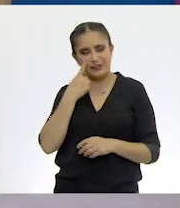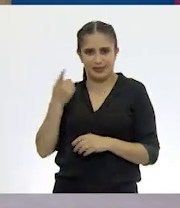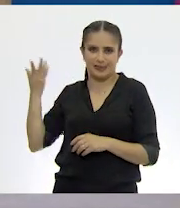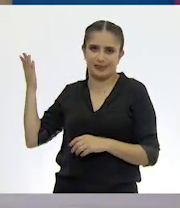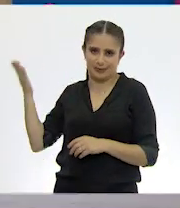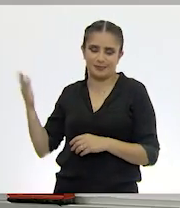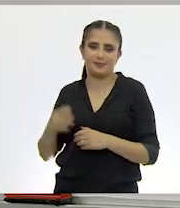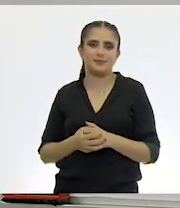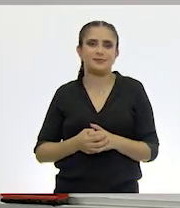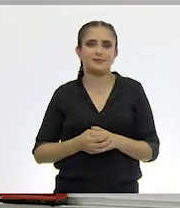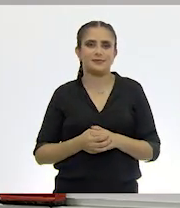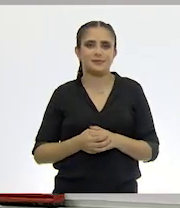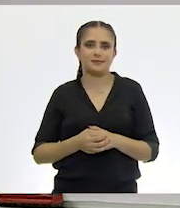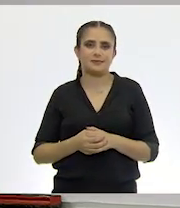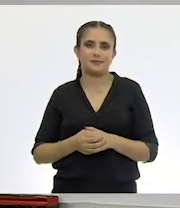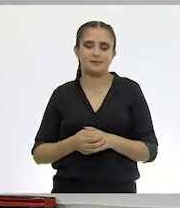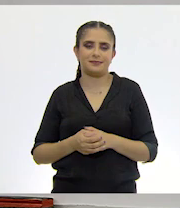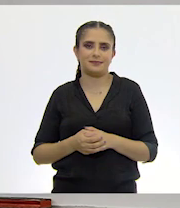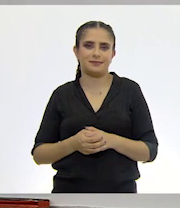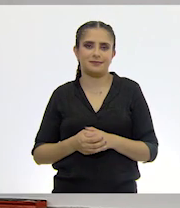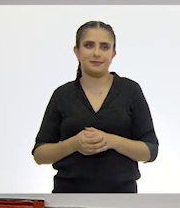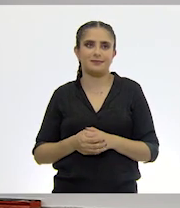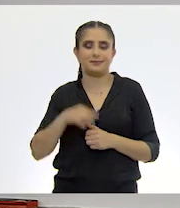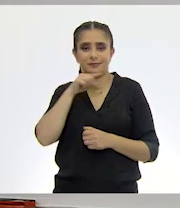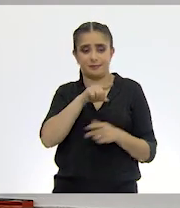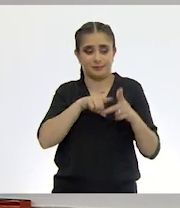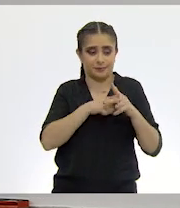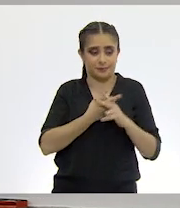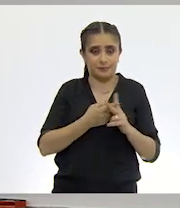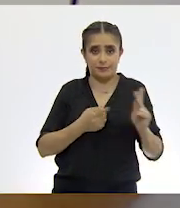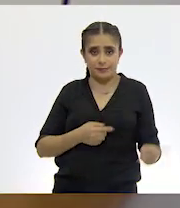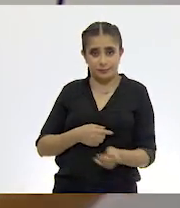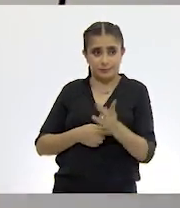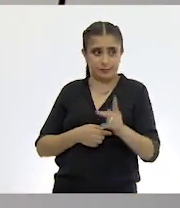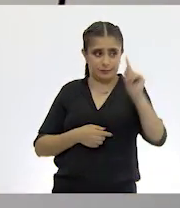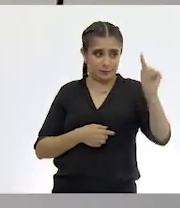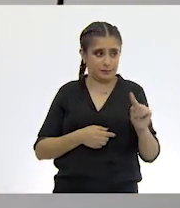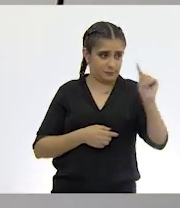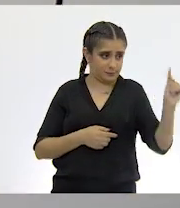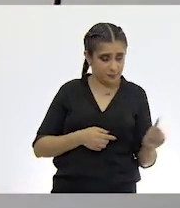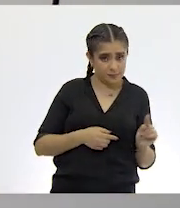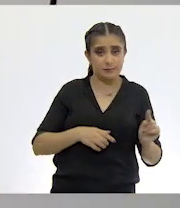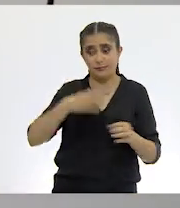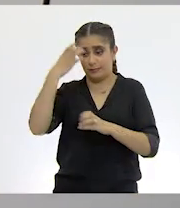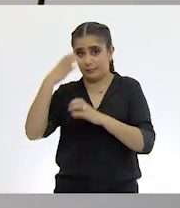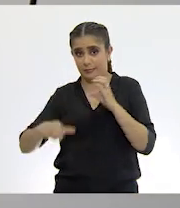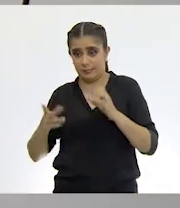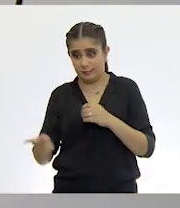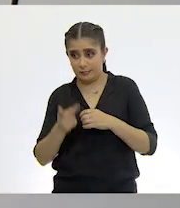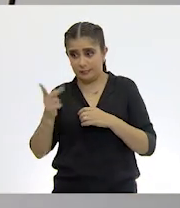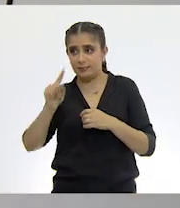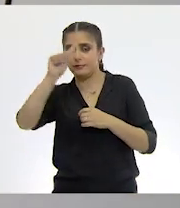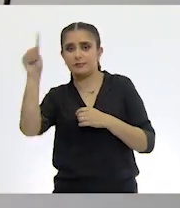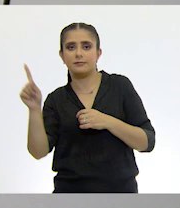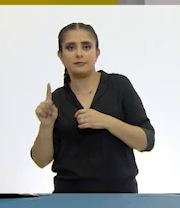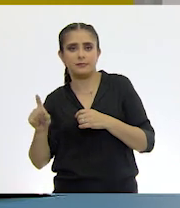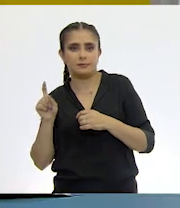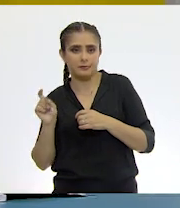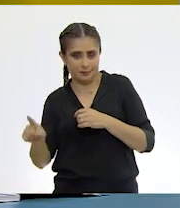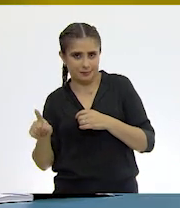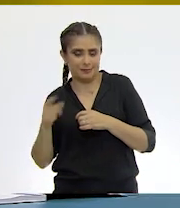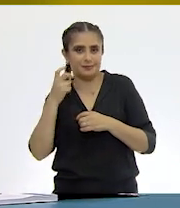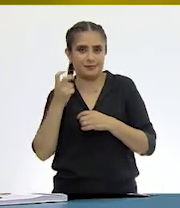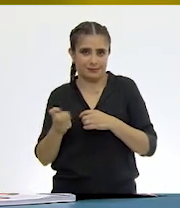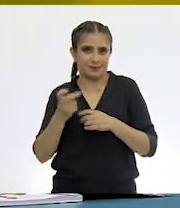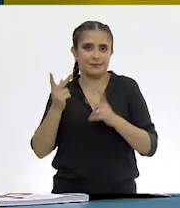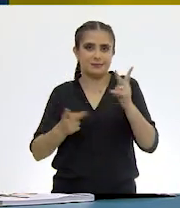cuando iniciamos nuestra pregunta y estos cuando terminamos. Exacto. Y recordemos que también acentuamos las palabras